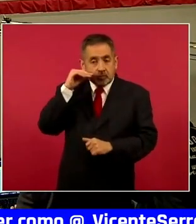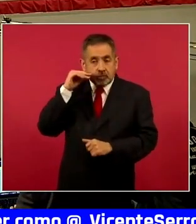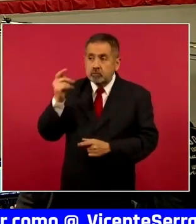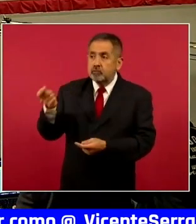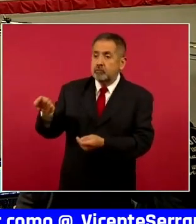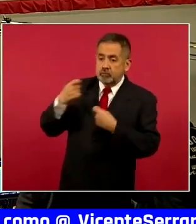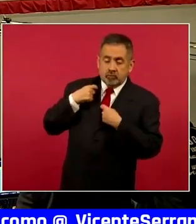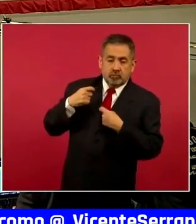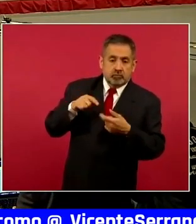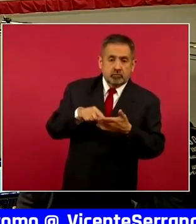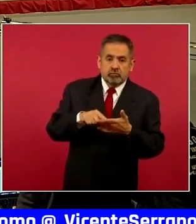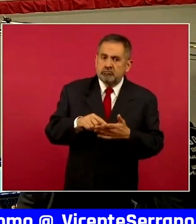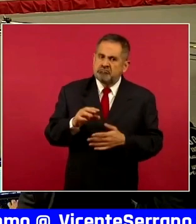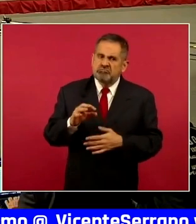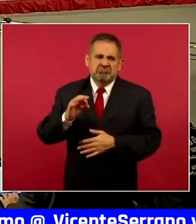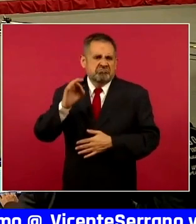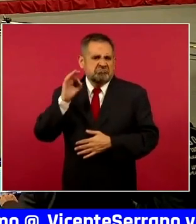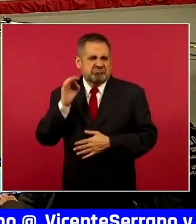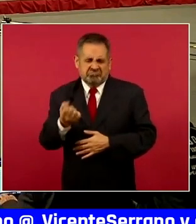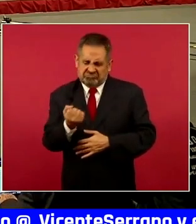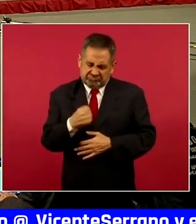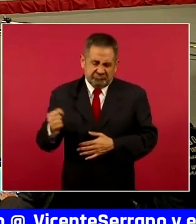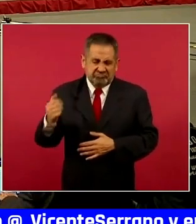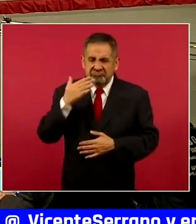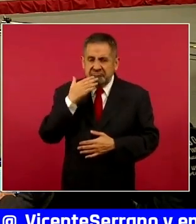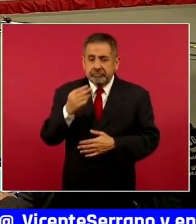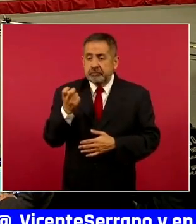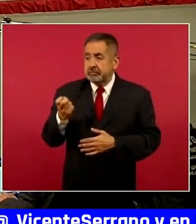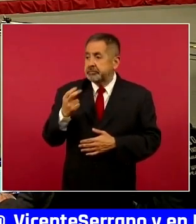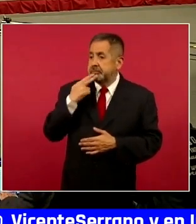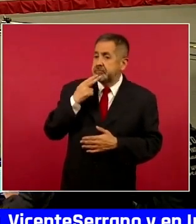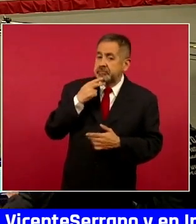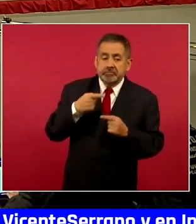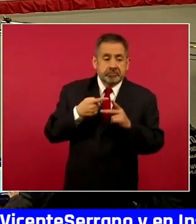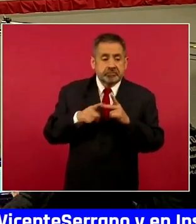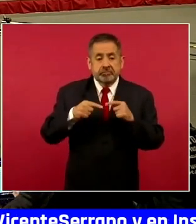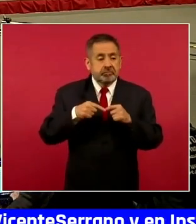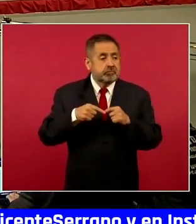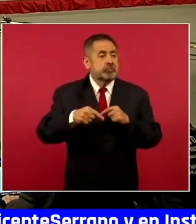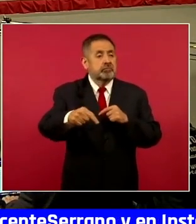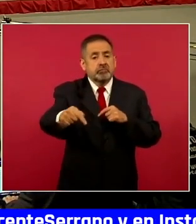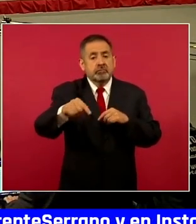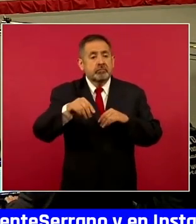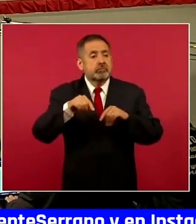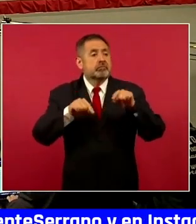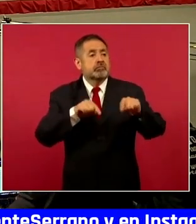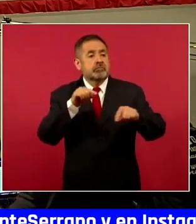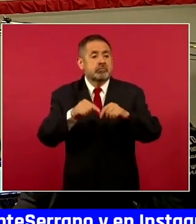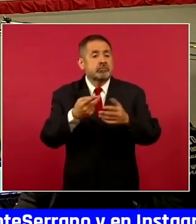vacuna altamente efectiva que estaremos utilizando en distintos esquemas de